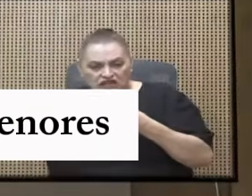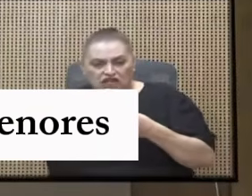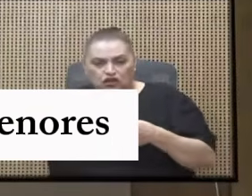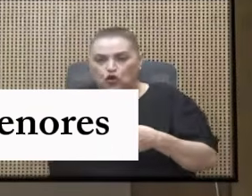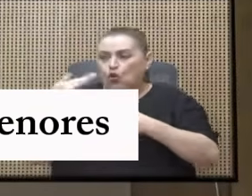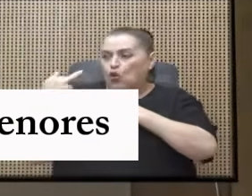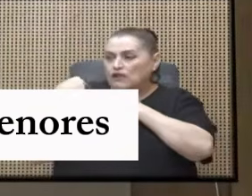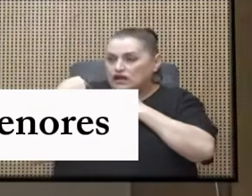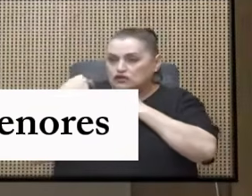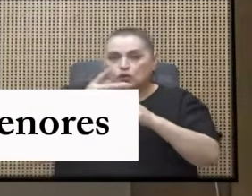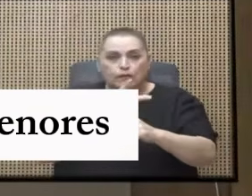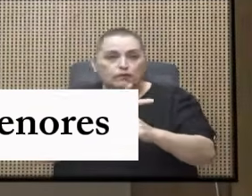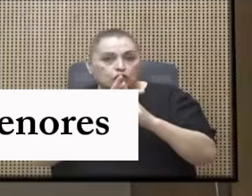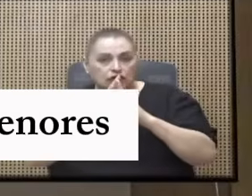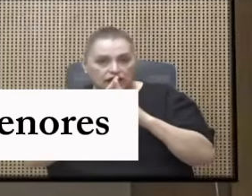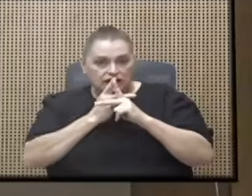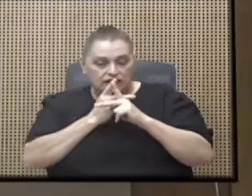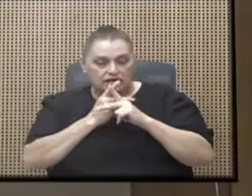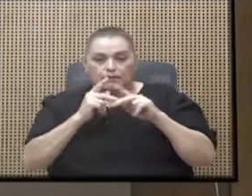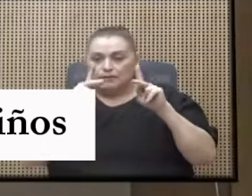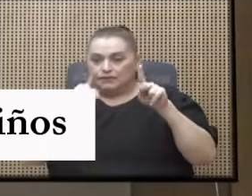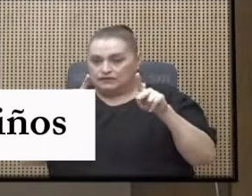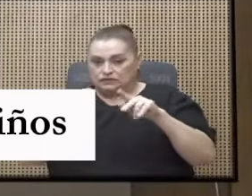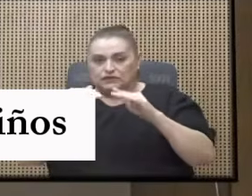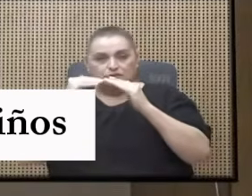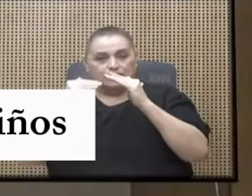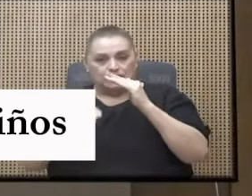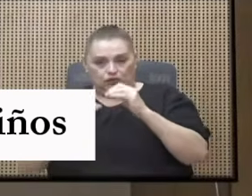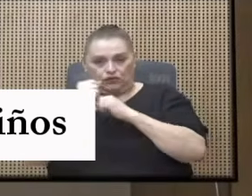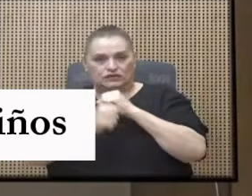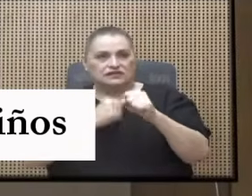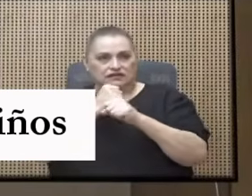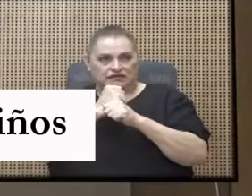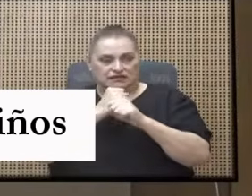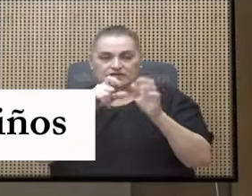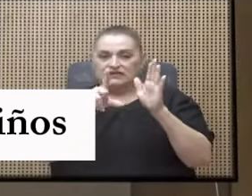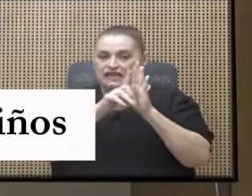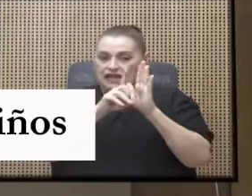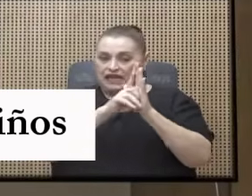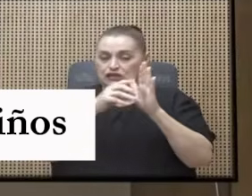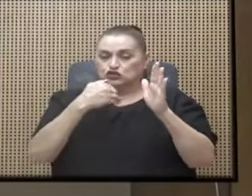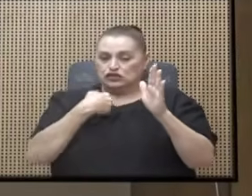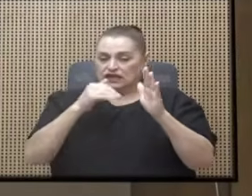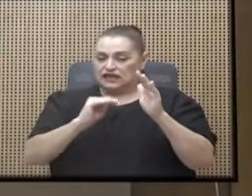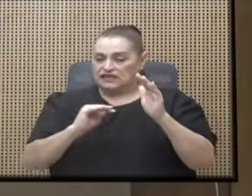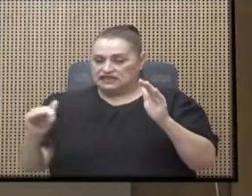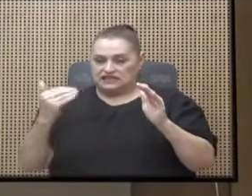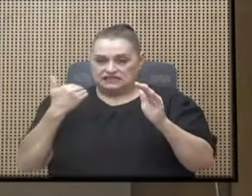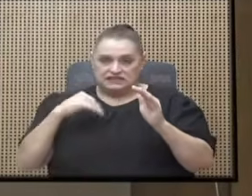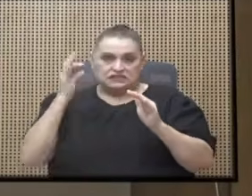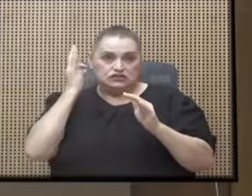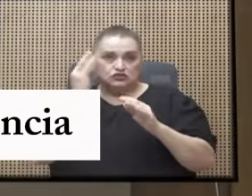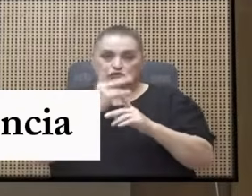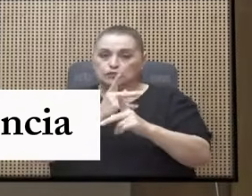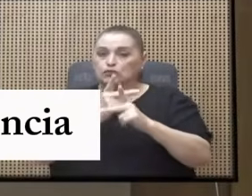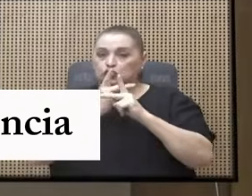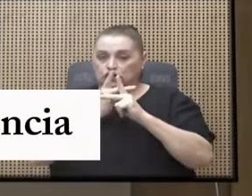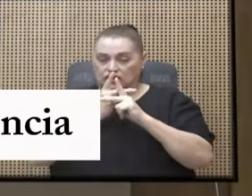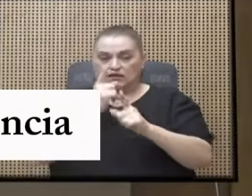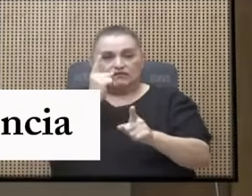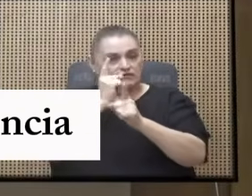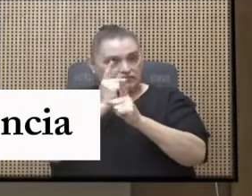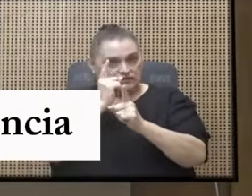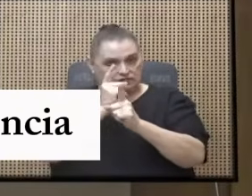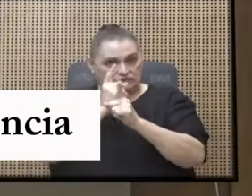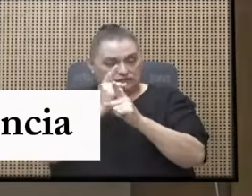de proteger a las personas menores y ese derecho que tienen las niñas y los niños a ser protegidas